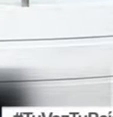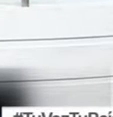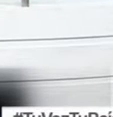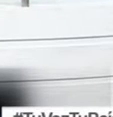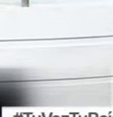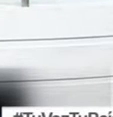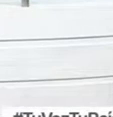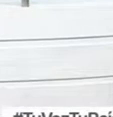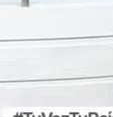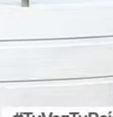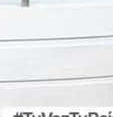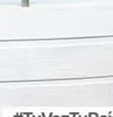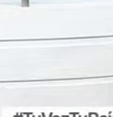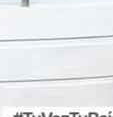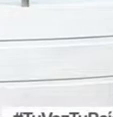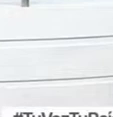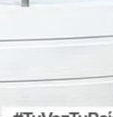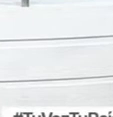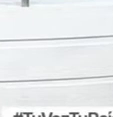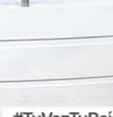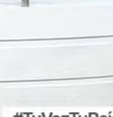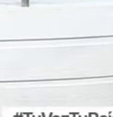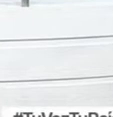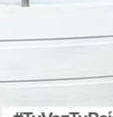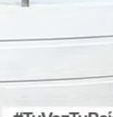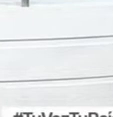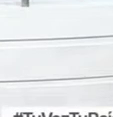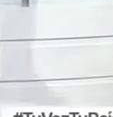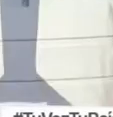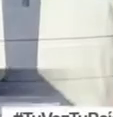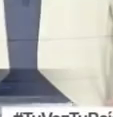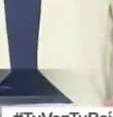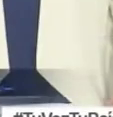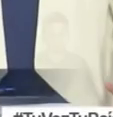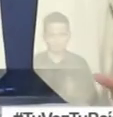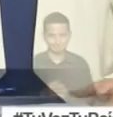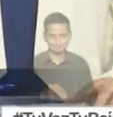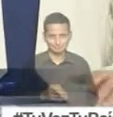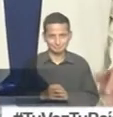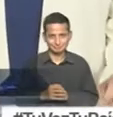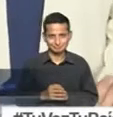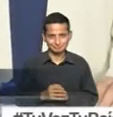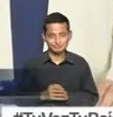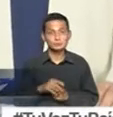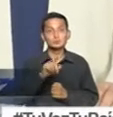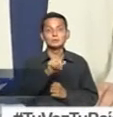e internacionales que usted debe conocer. Iniciamos con la información.